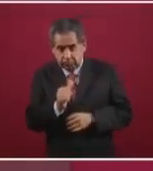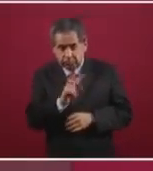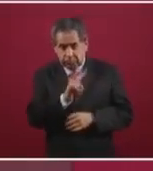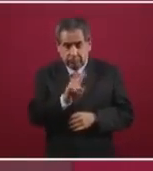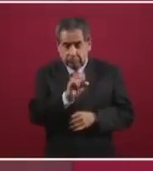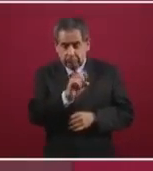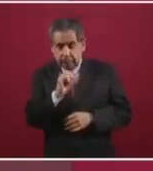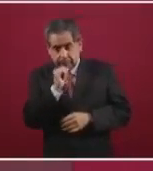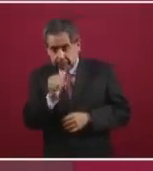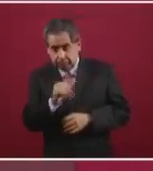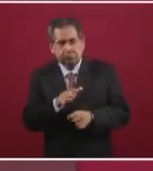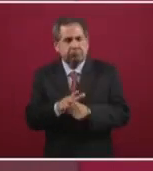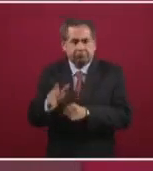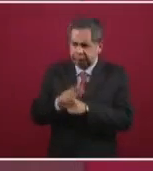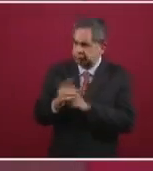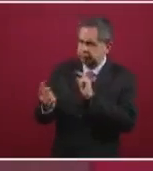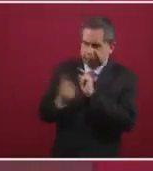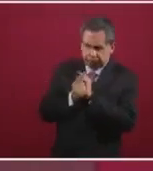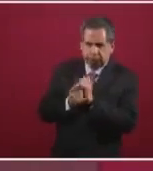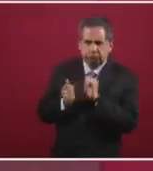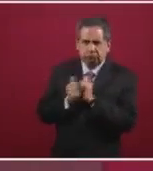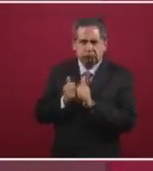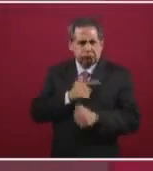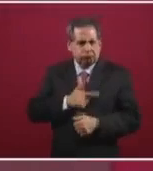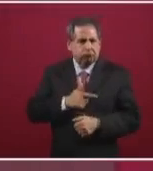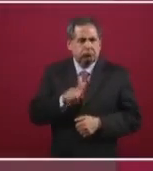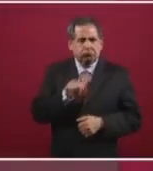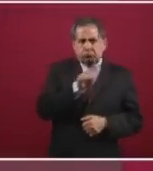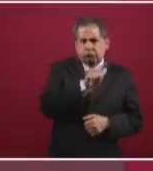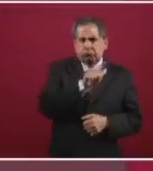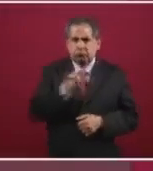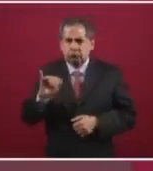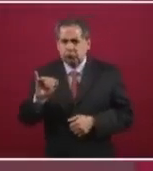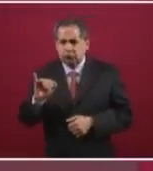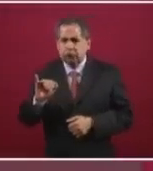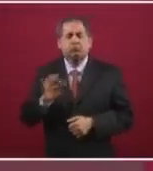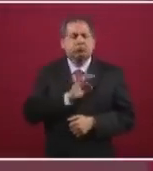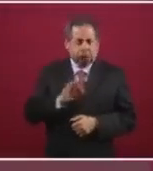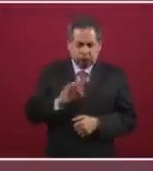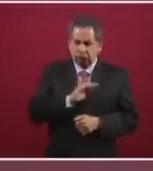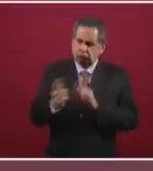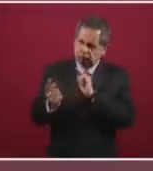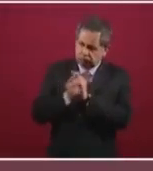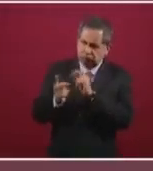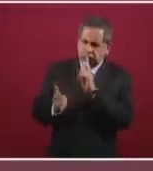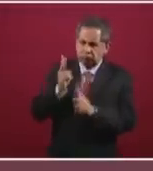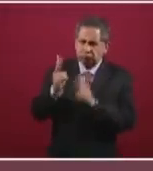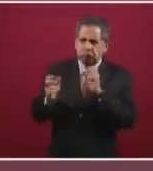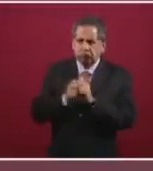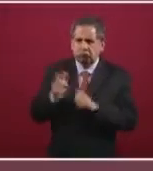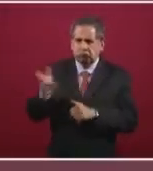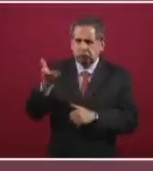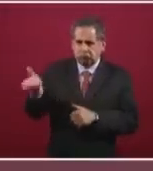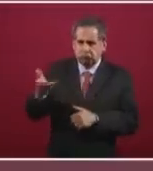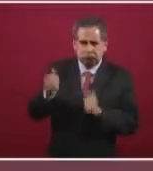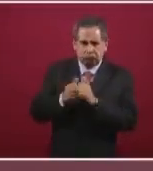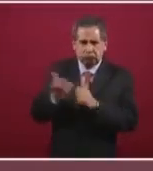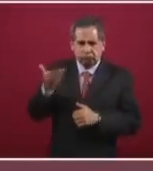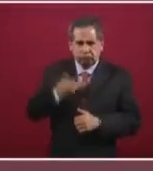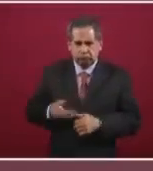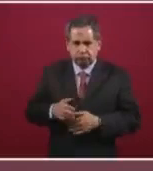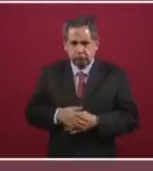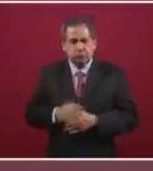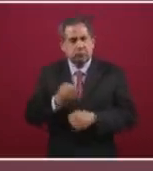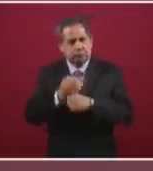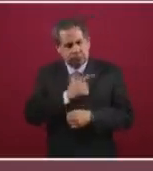viernes, sábado o domingo, de lunes a jueves, podemos tener esta entrevista. Y